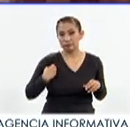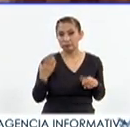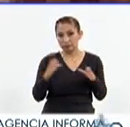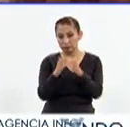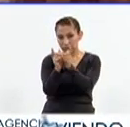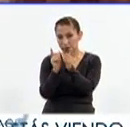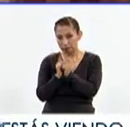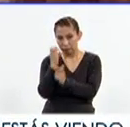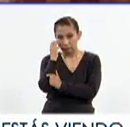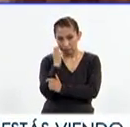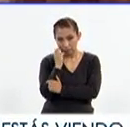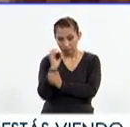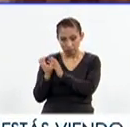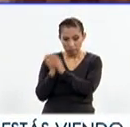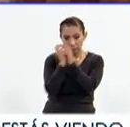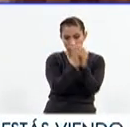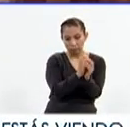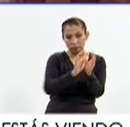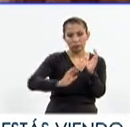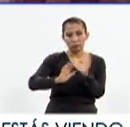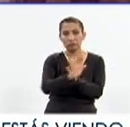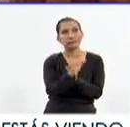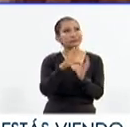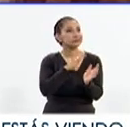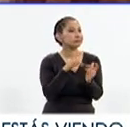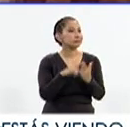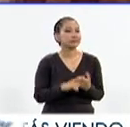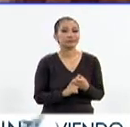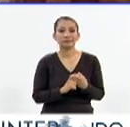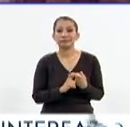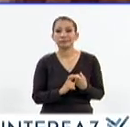de la delegación de Nuevo León, entre